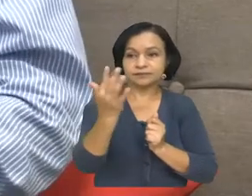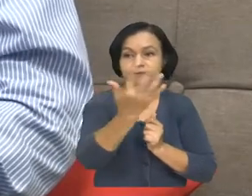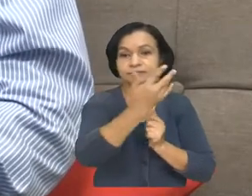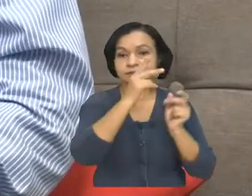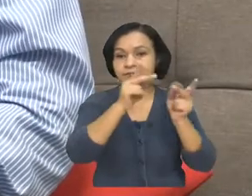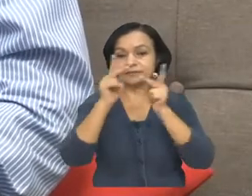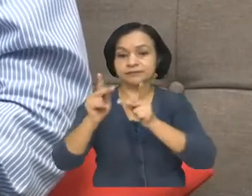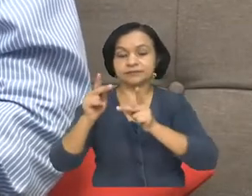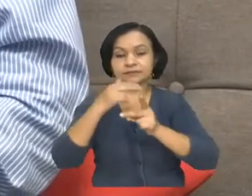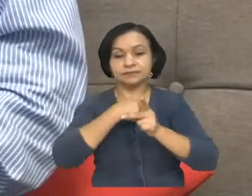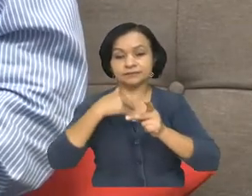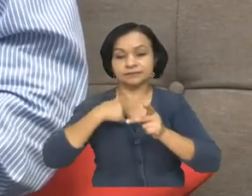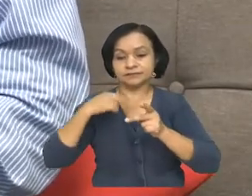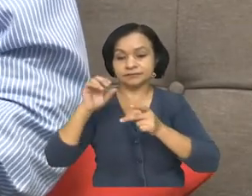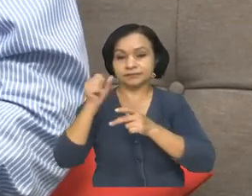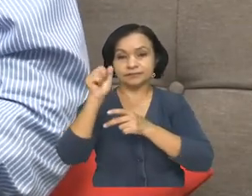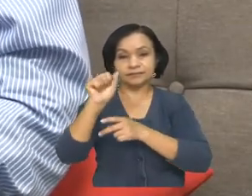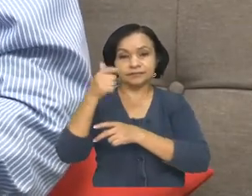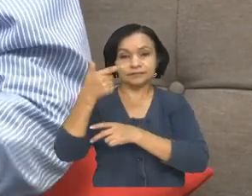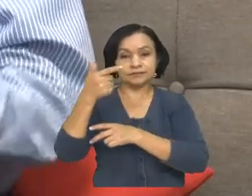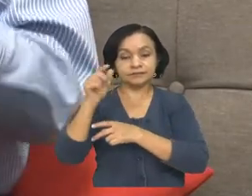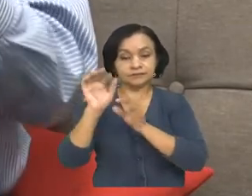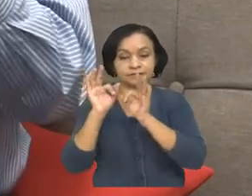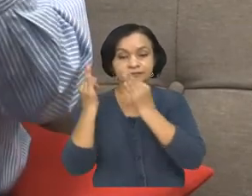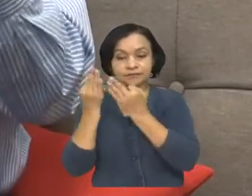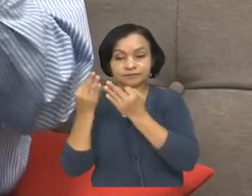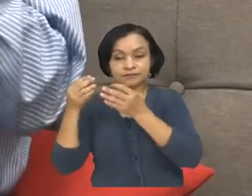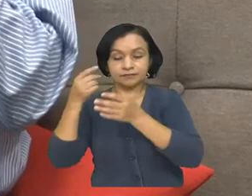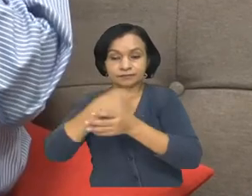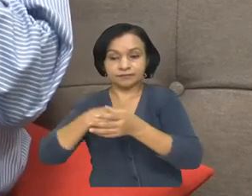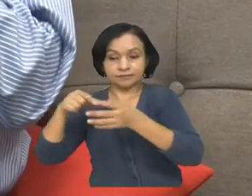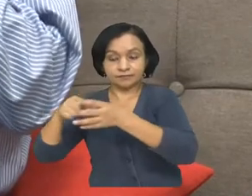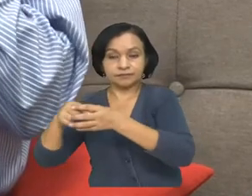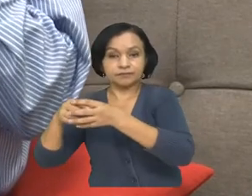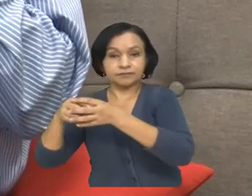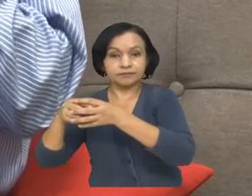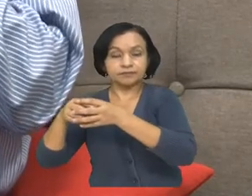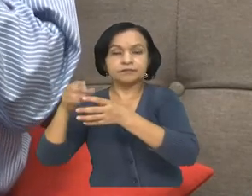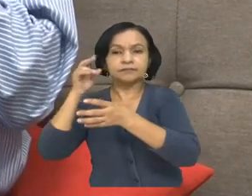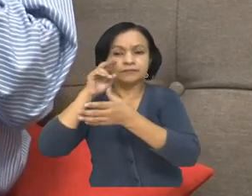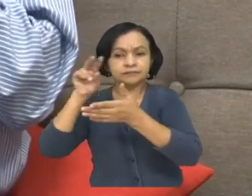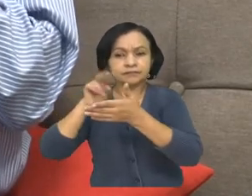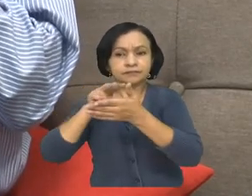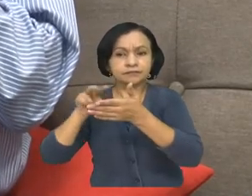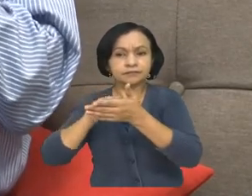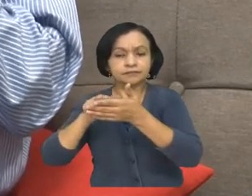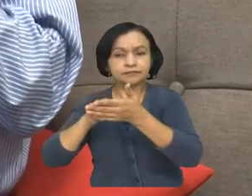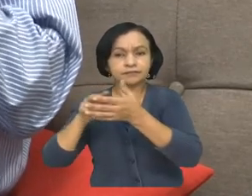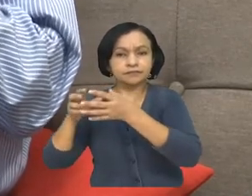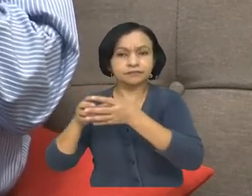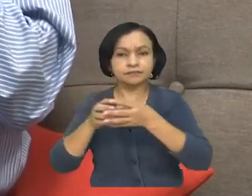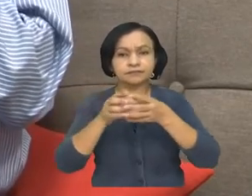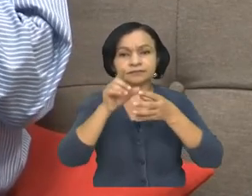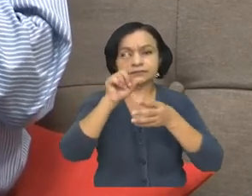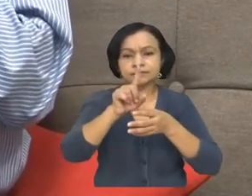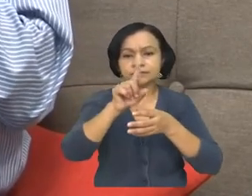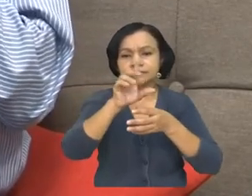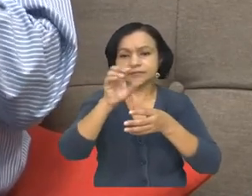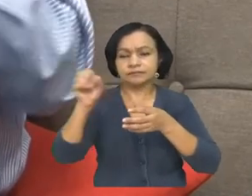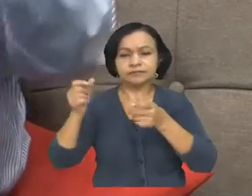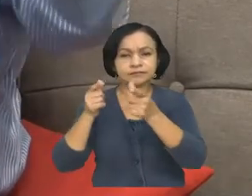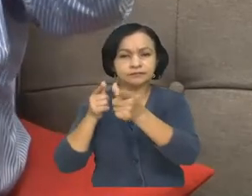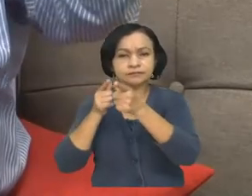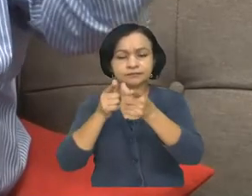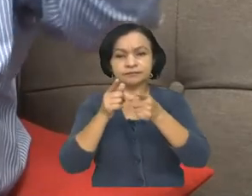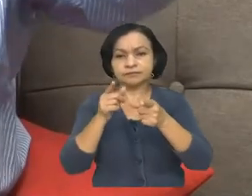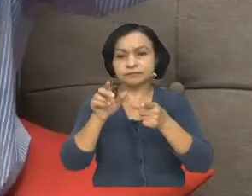llegaron aquí a la Sagrada Familia, y habían muchos. Según le he leído, llegaron alrededor de 100 armas de guerra. Otras